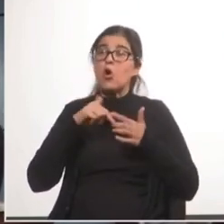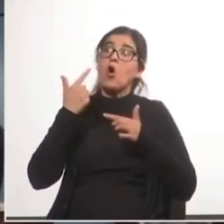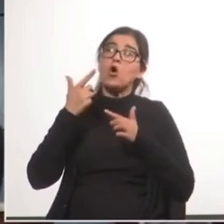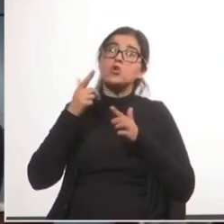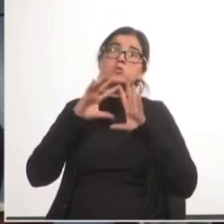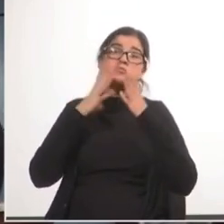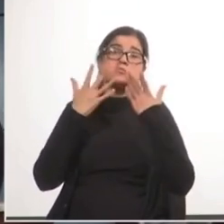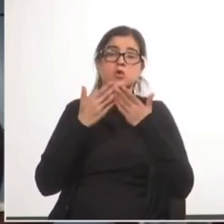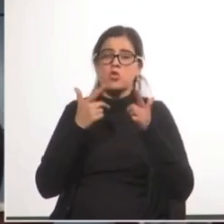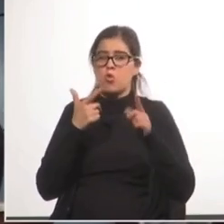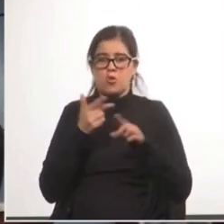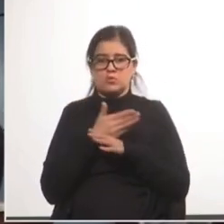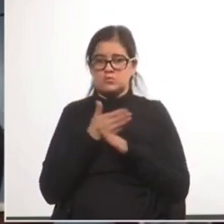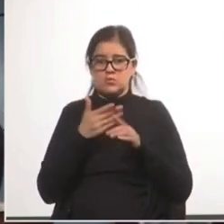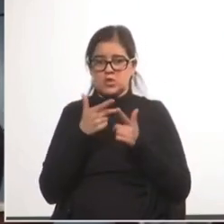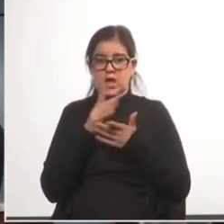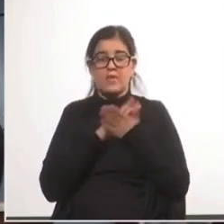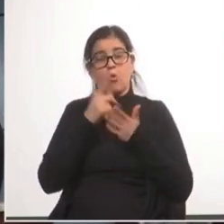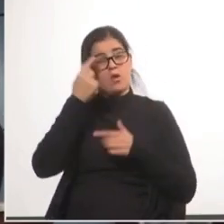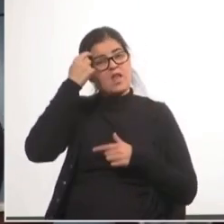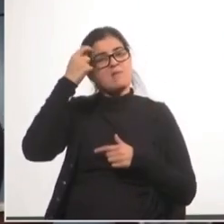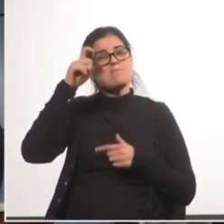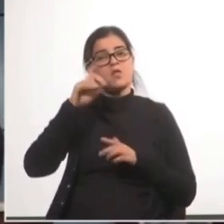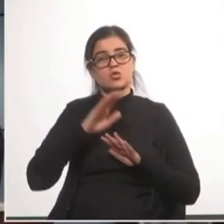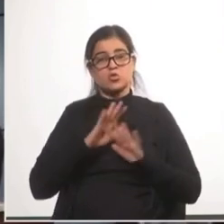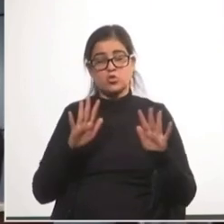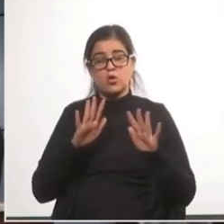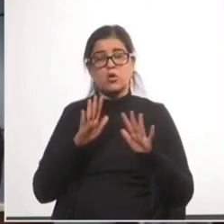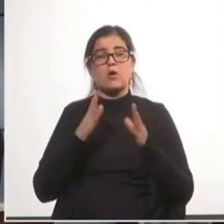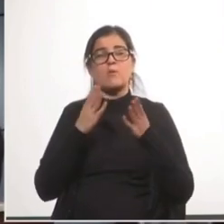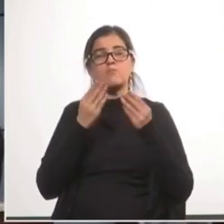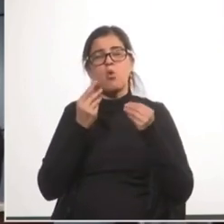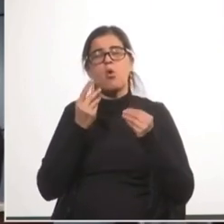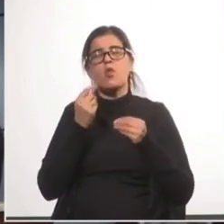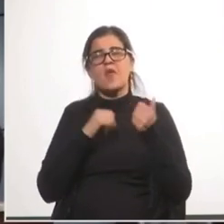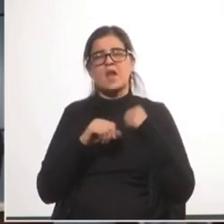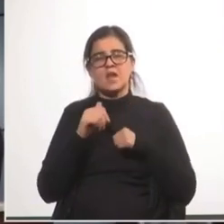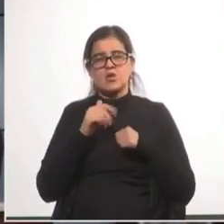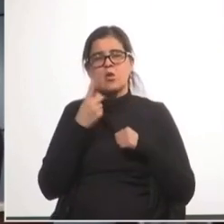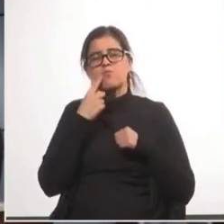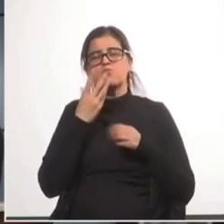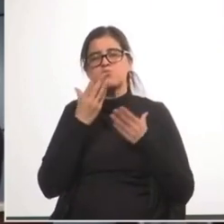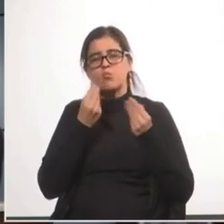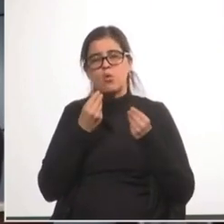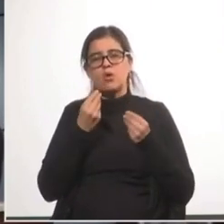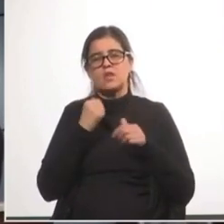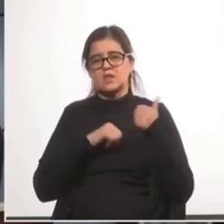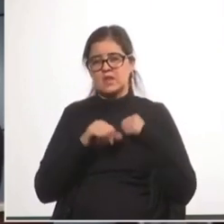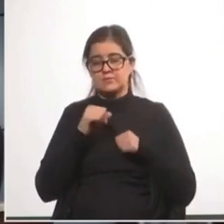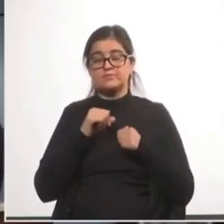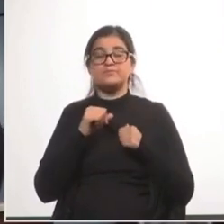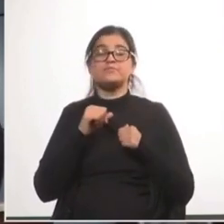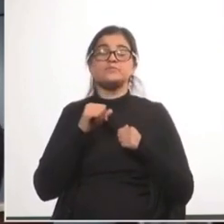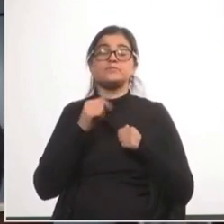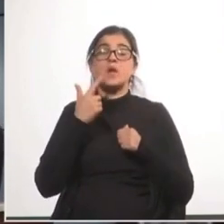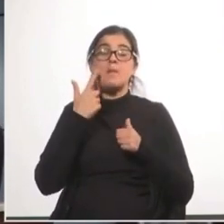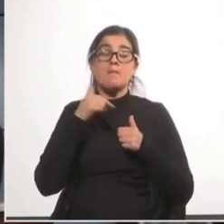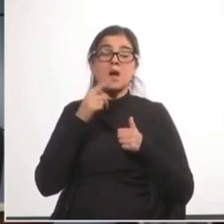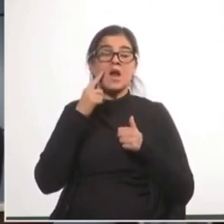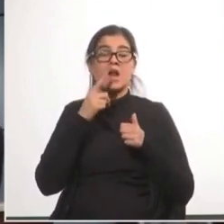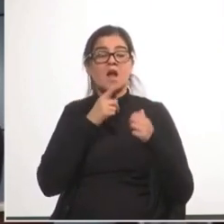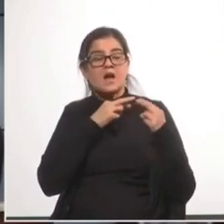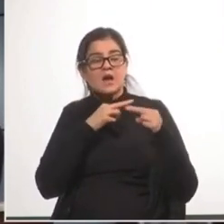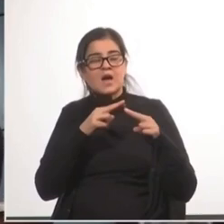otra parte del mundo. Se trata en realidad de un invento muy dañino, profundamente dañino, para la